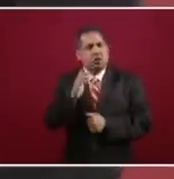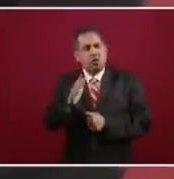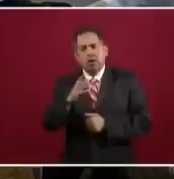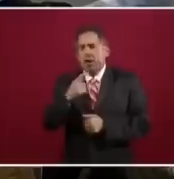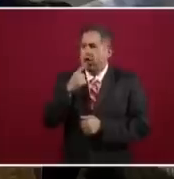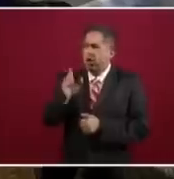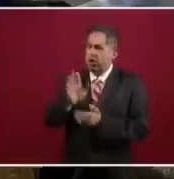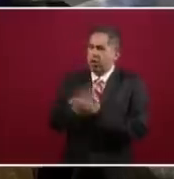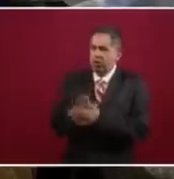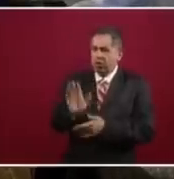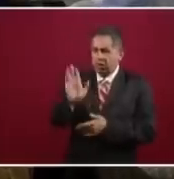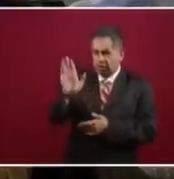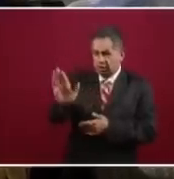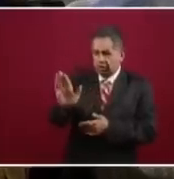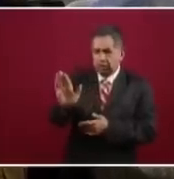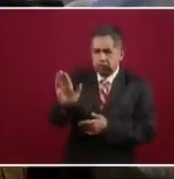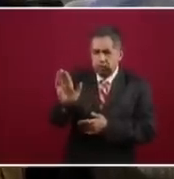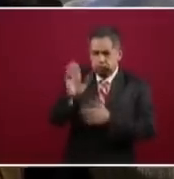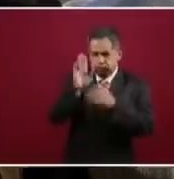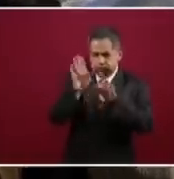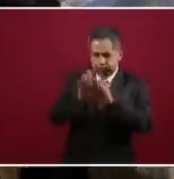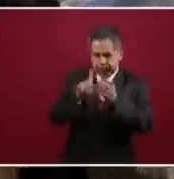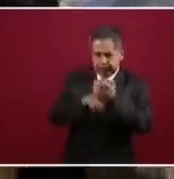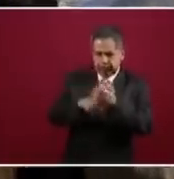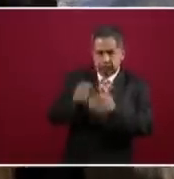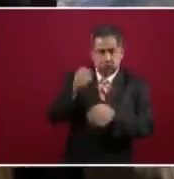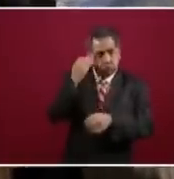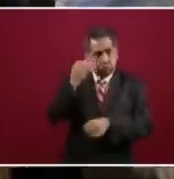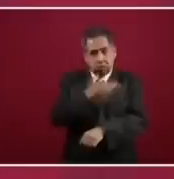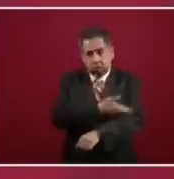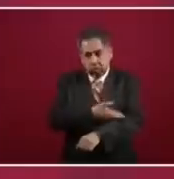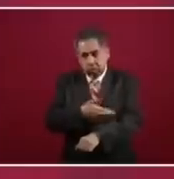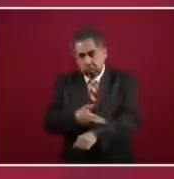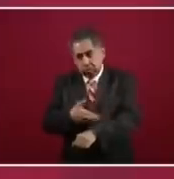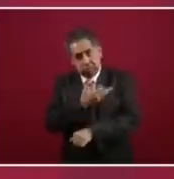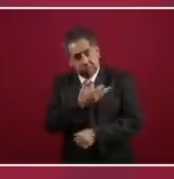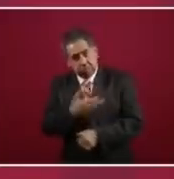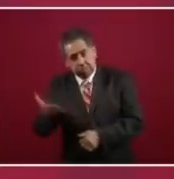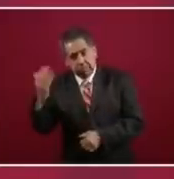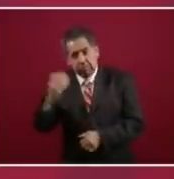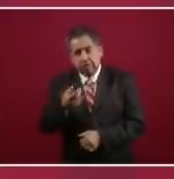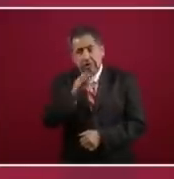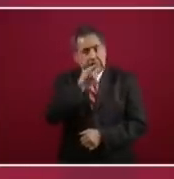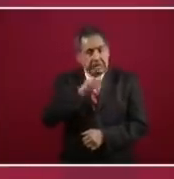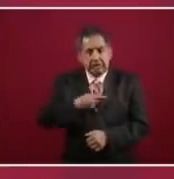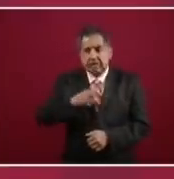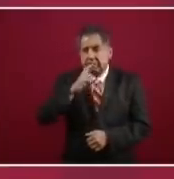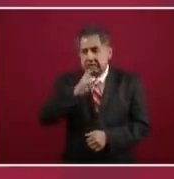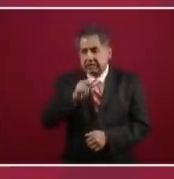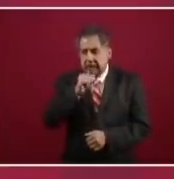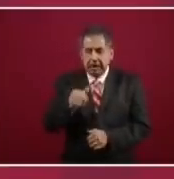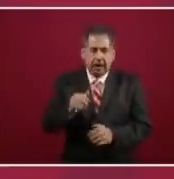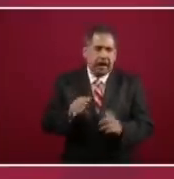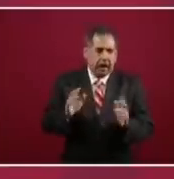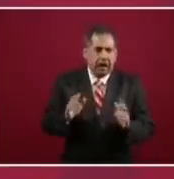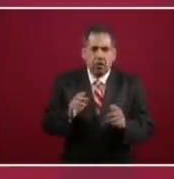esta denuncia han transcurrido tanto tiempo si no me han dado respuesta